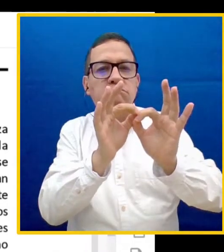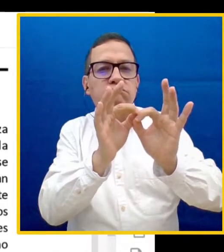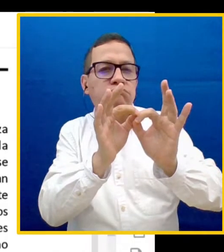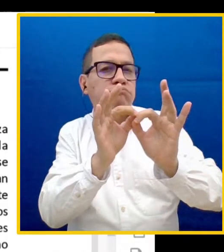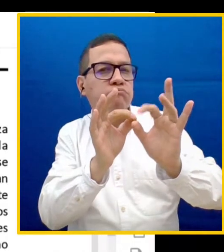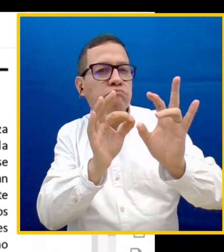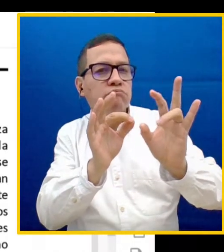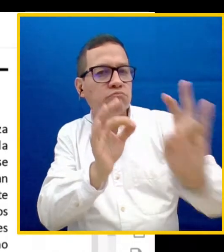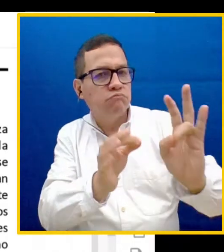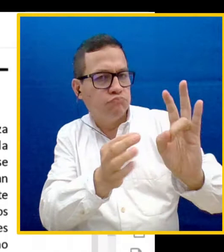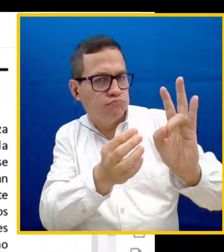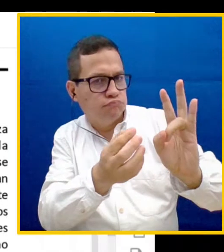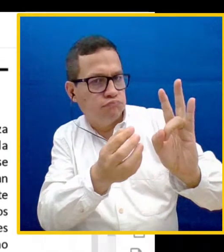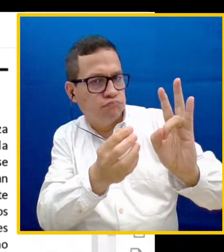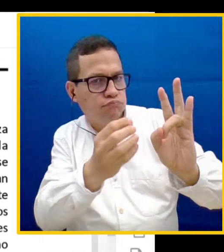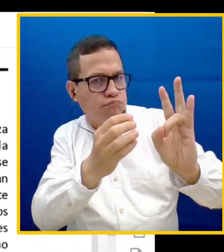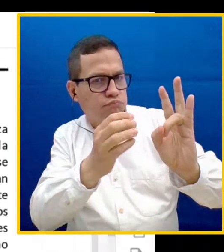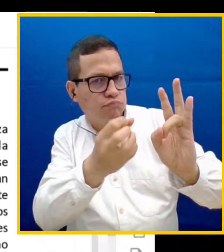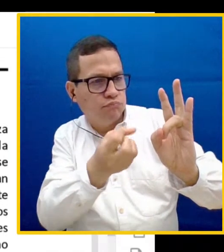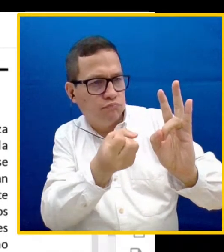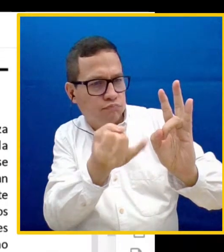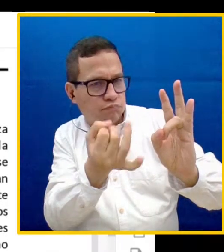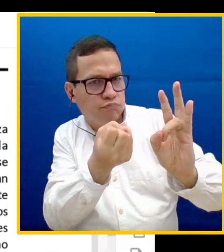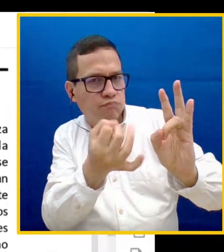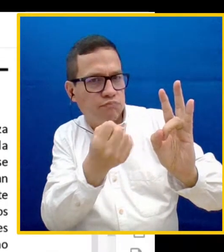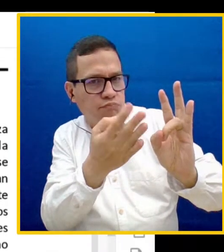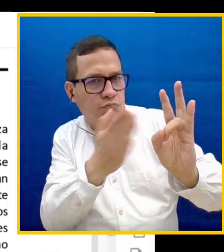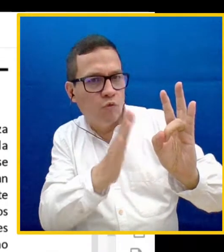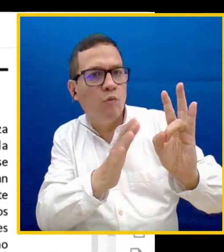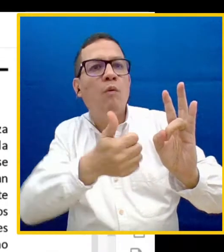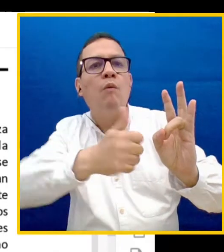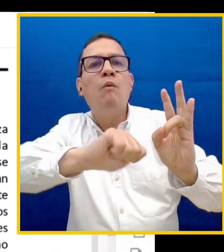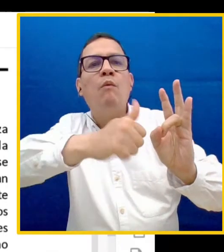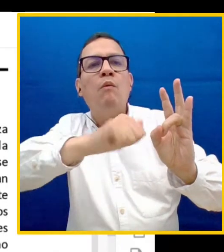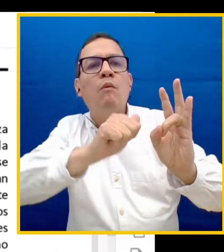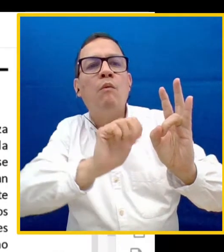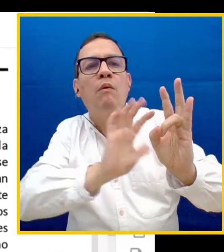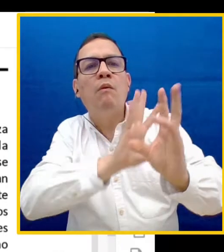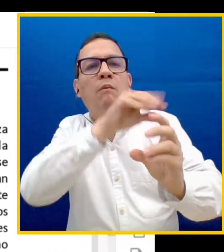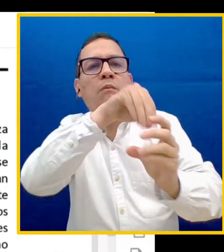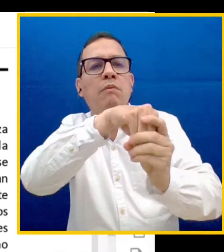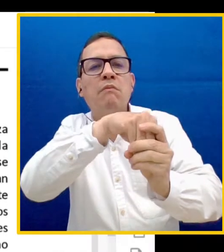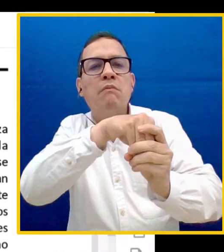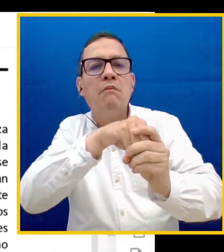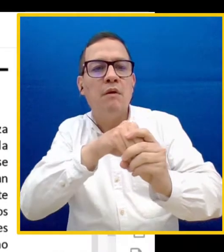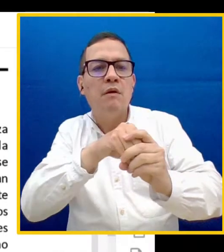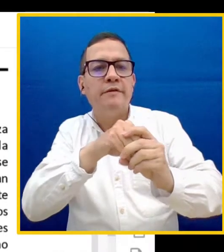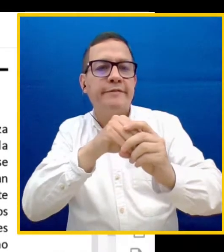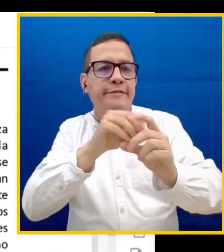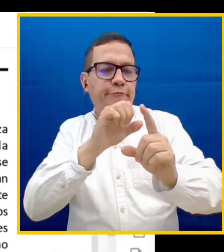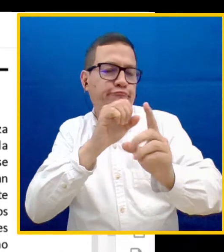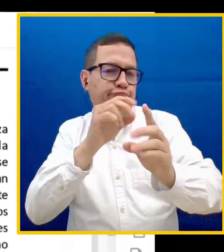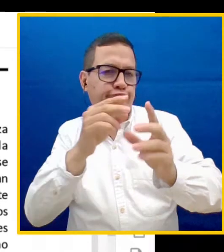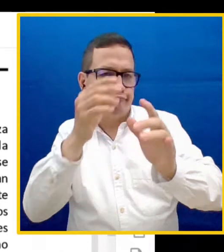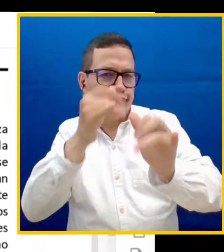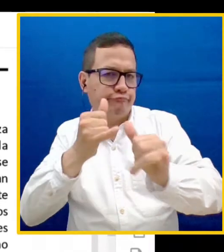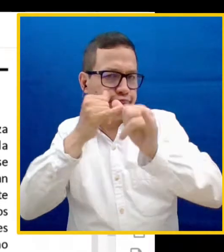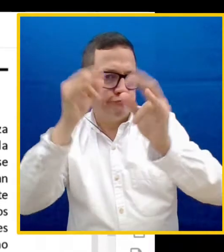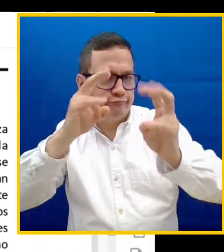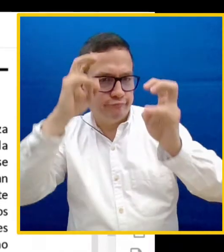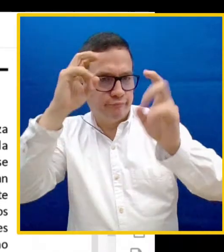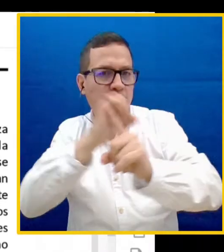sociales. Quienes investigan en ciencias sociales aplican dos tipos de enfoques, cuantitativos